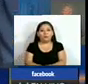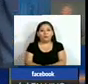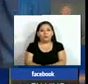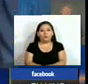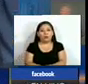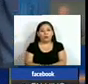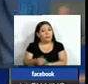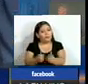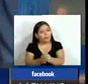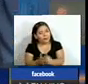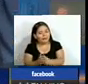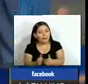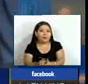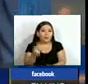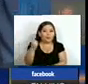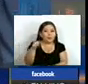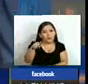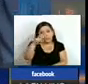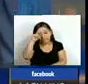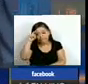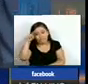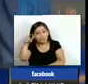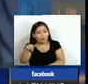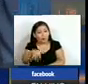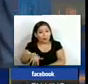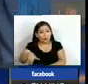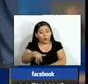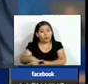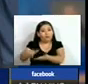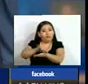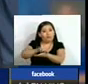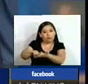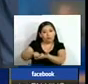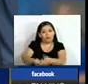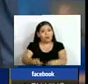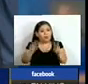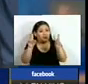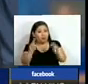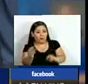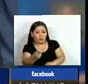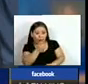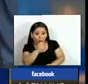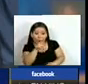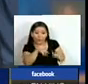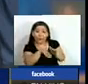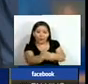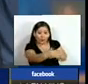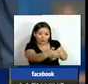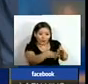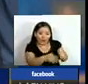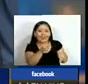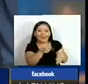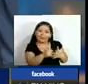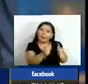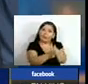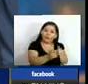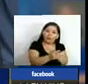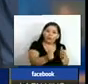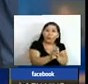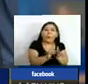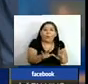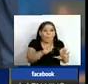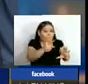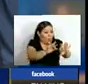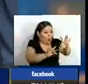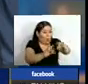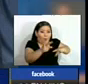Uno de los problemas en los que estamos trabajando en la ciudad de Nueva York es la comida en interiores. ha demostrado ser algo problemático, pues el virus